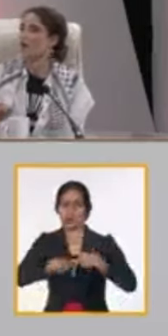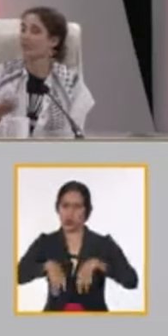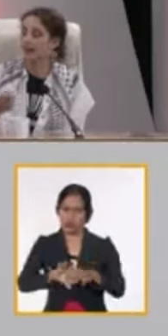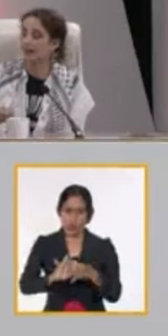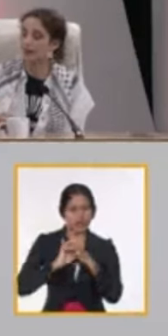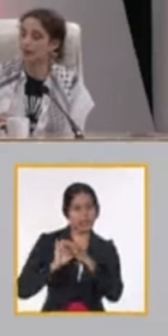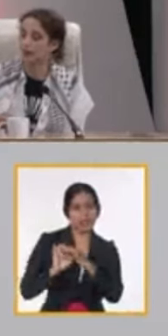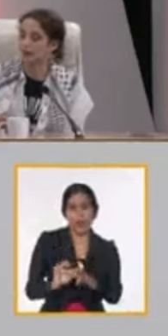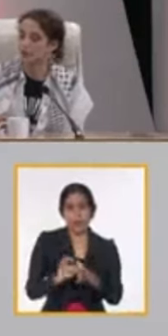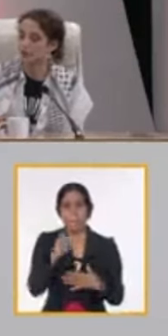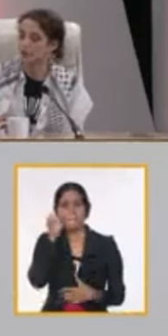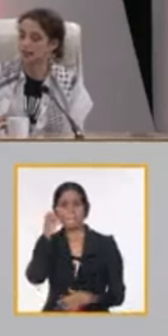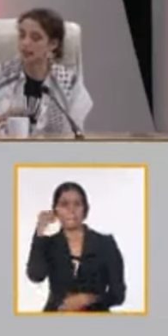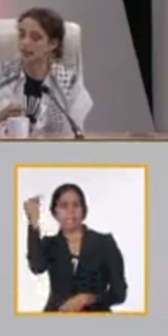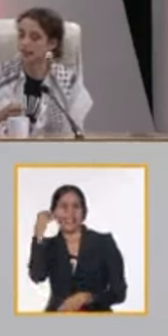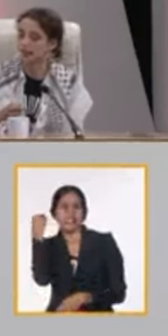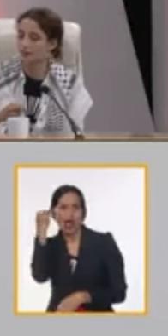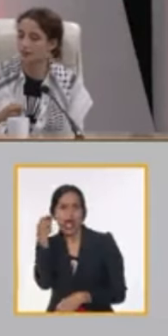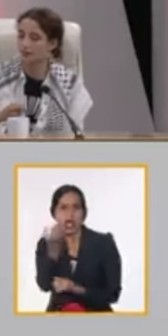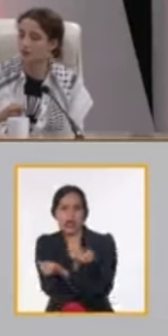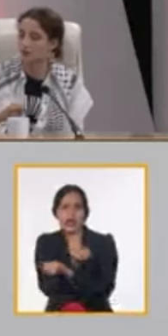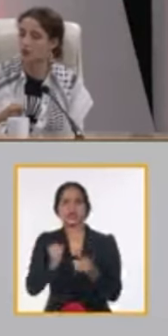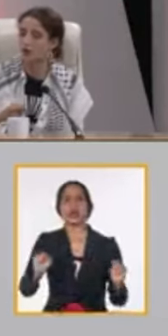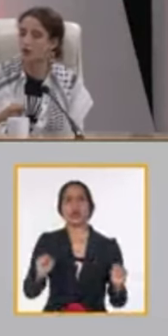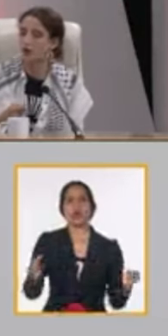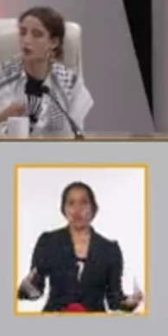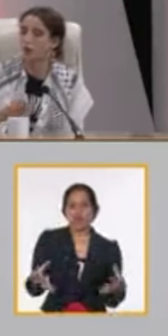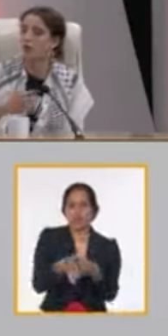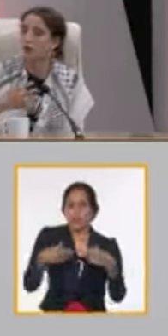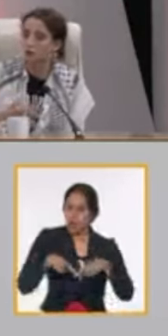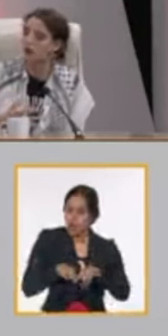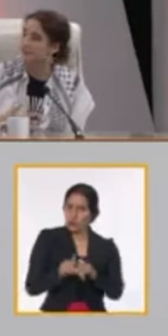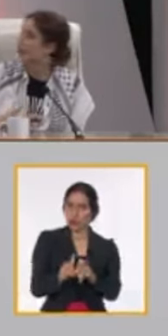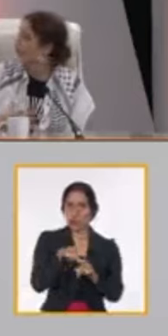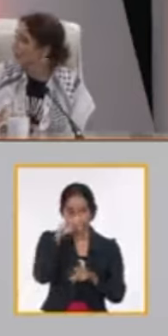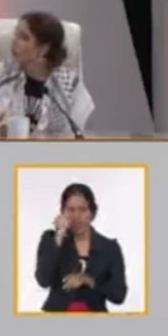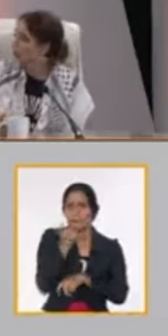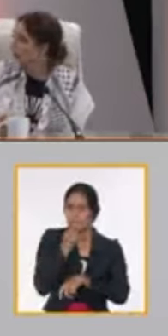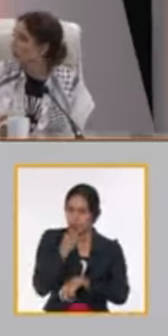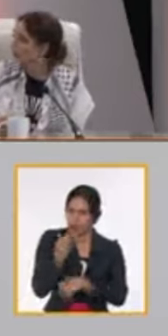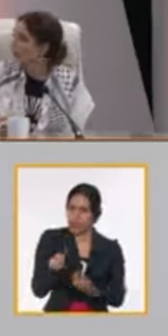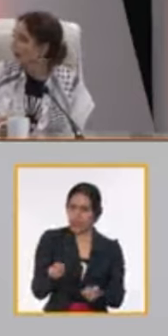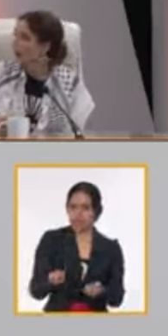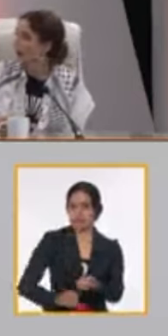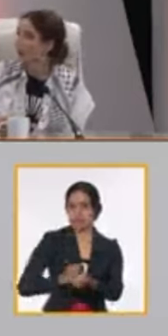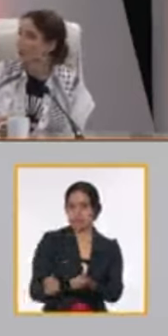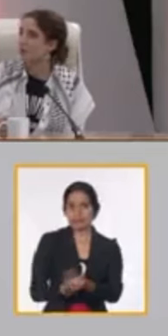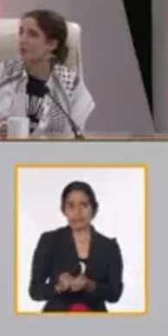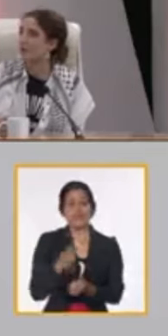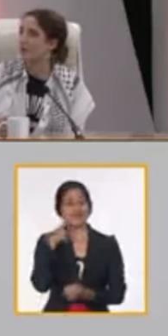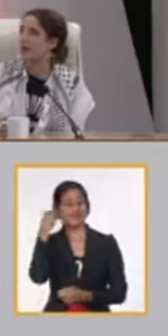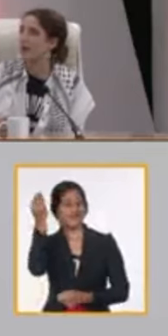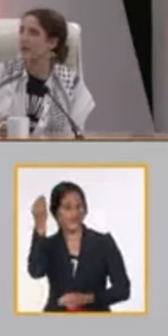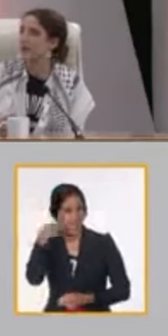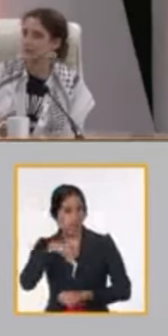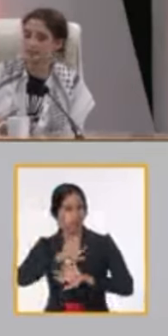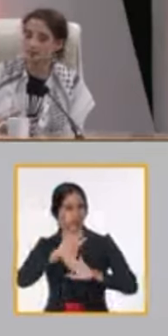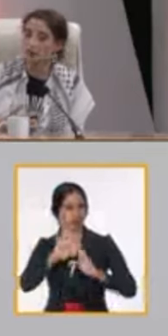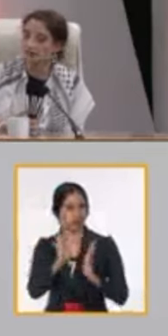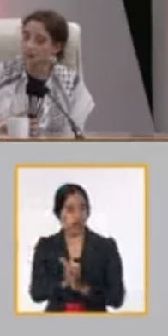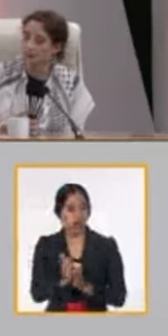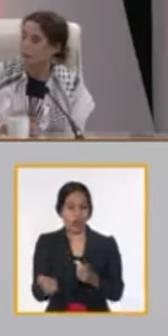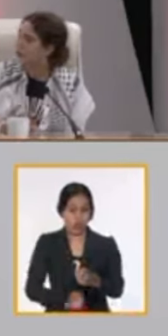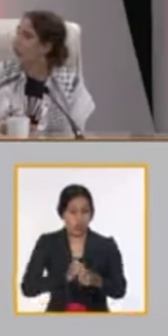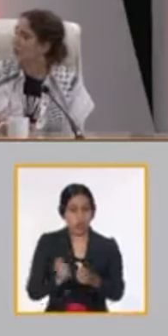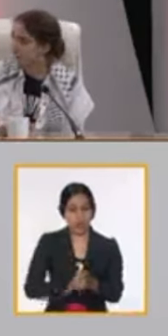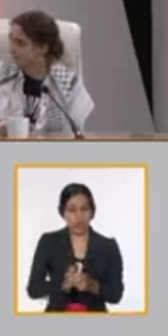en una liberación colectiva. Y dicho esto, sabemos que es una lucha que va a tomar